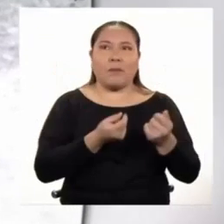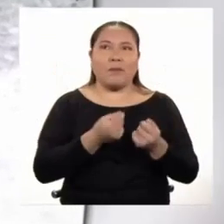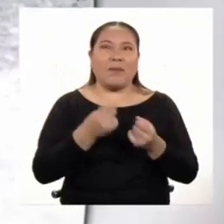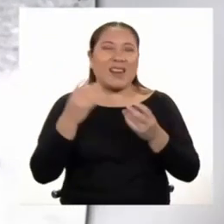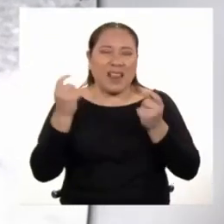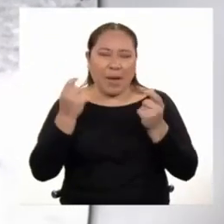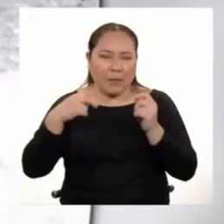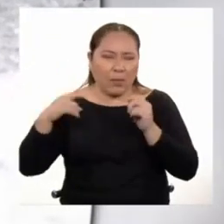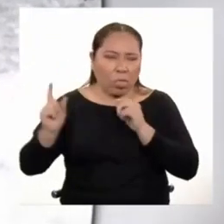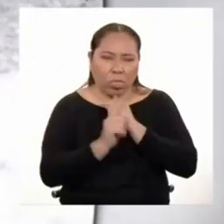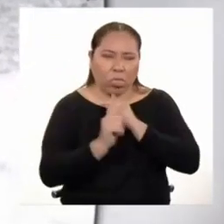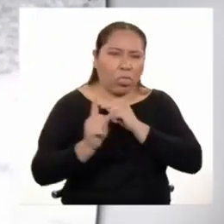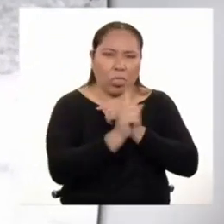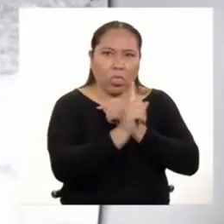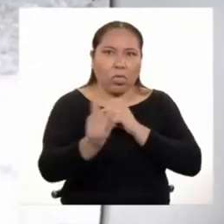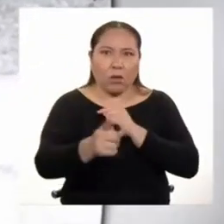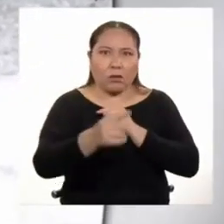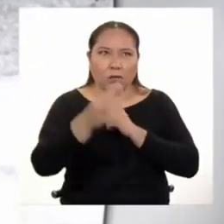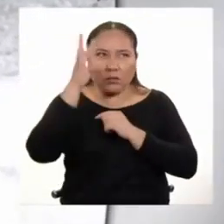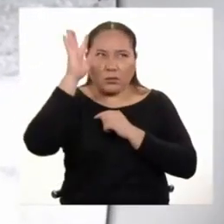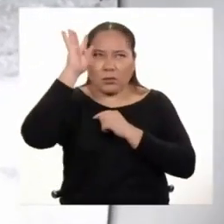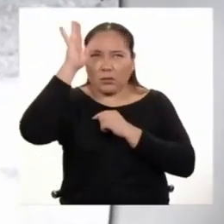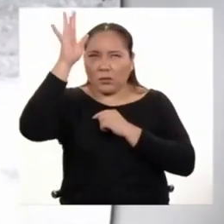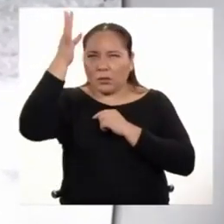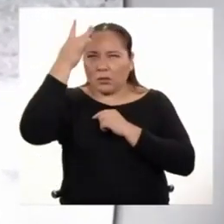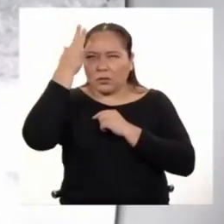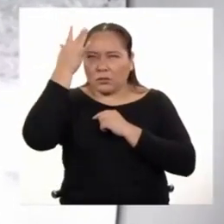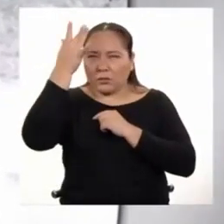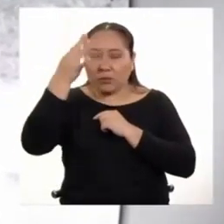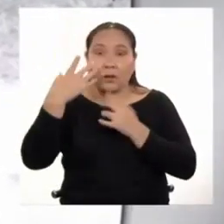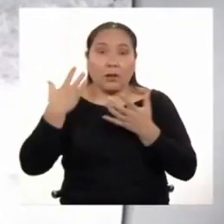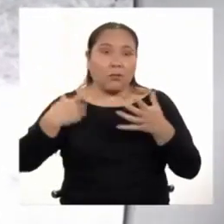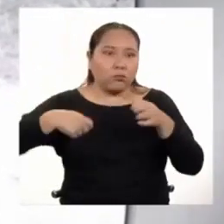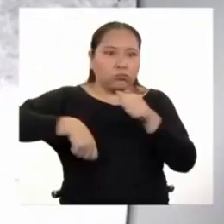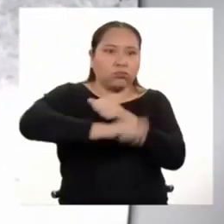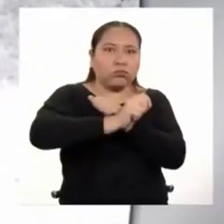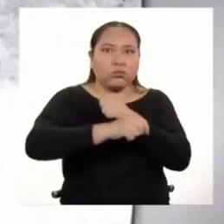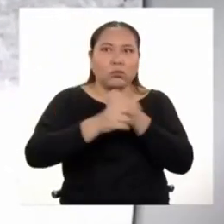rápido, era creativo, tenía gol,